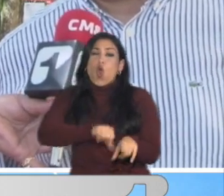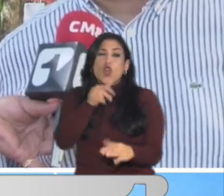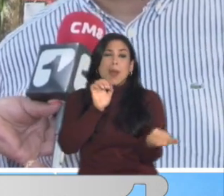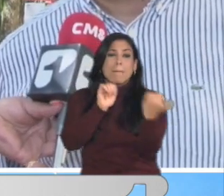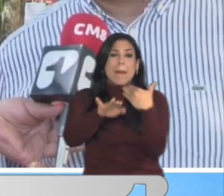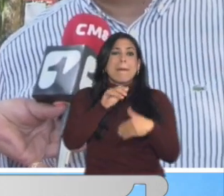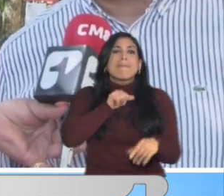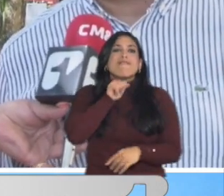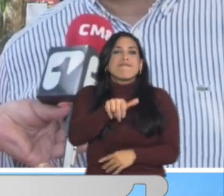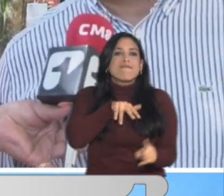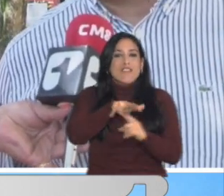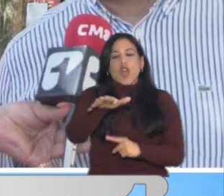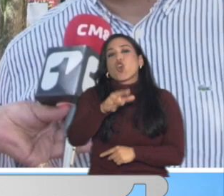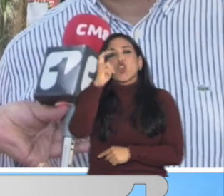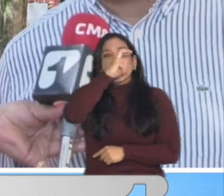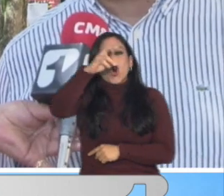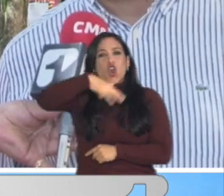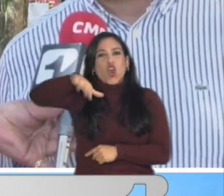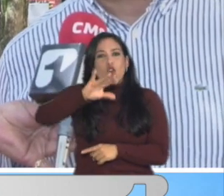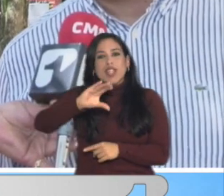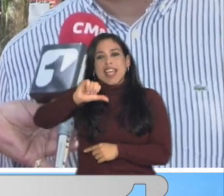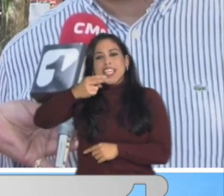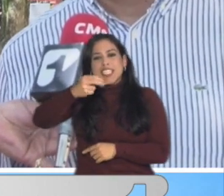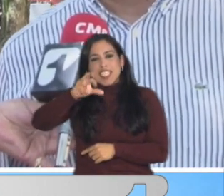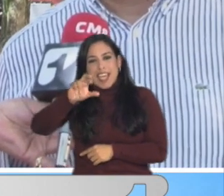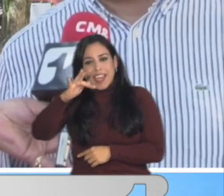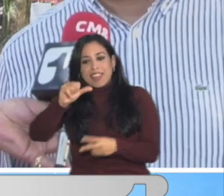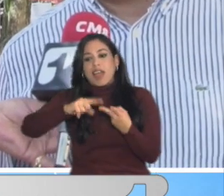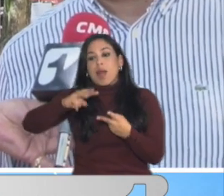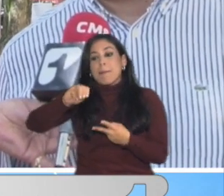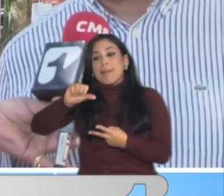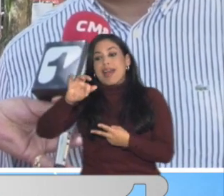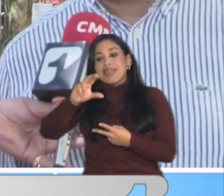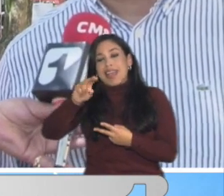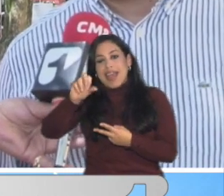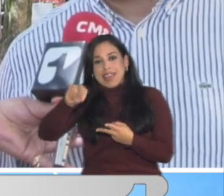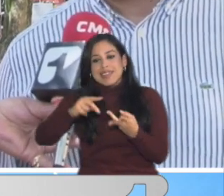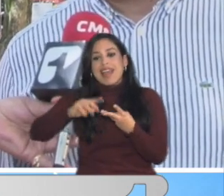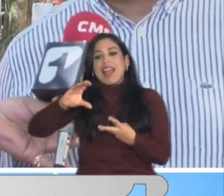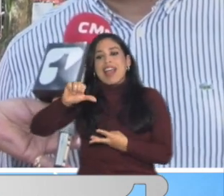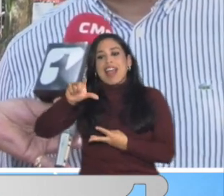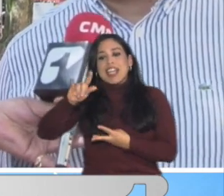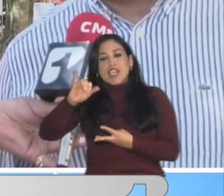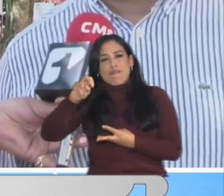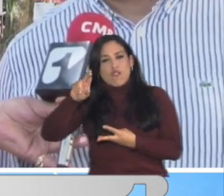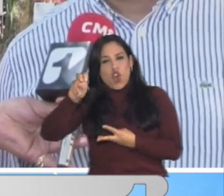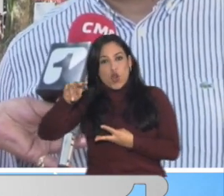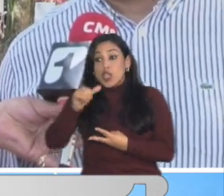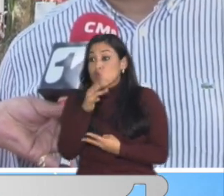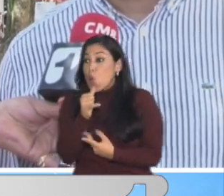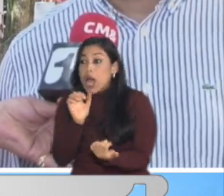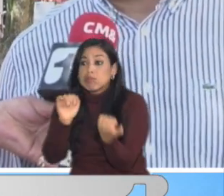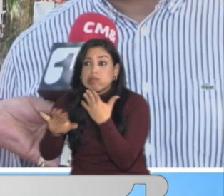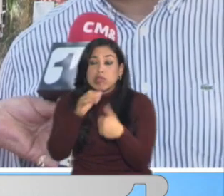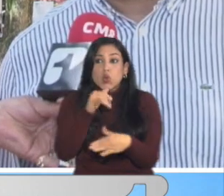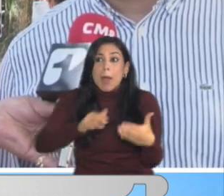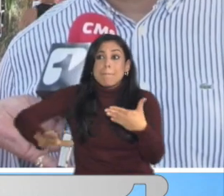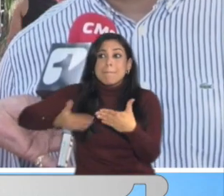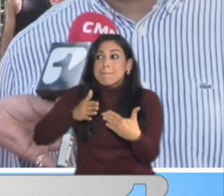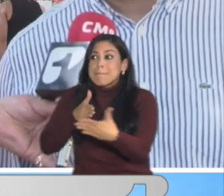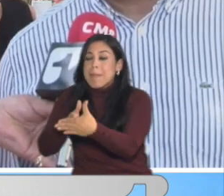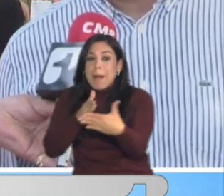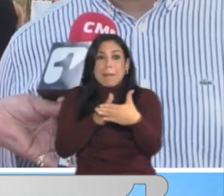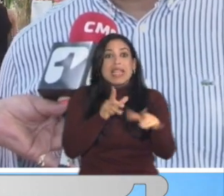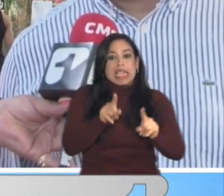la vía hacia Soto Norte. Los municipios de Charta, Matanza, Suratá y California están incomunicados en estos momentos, tienen unas